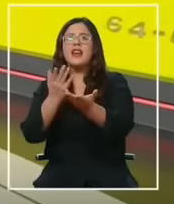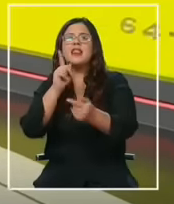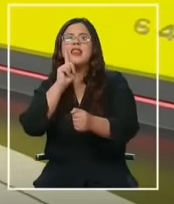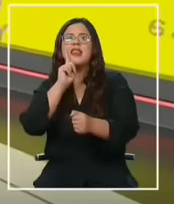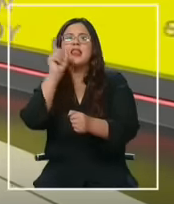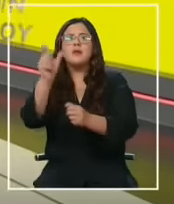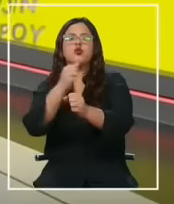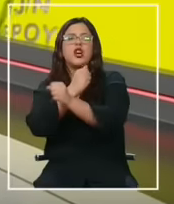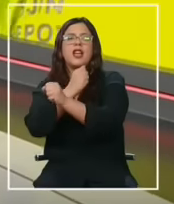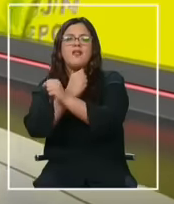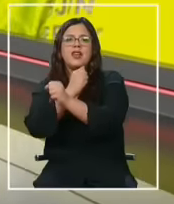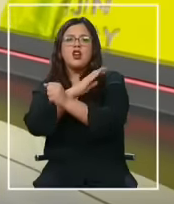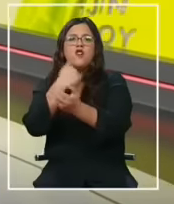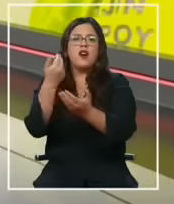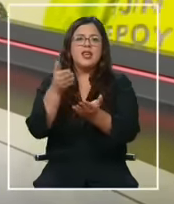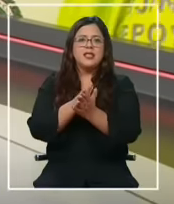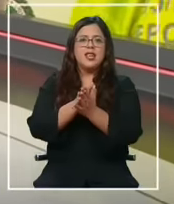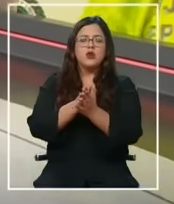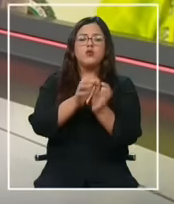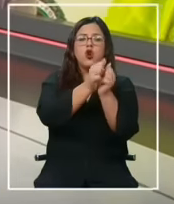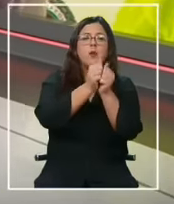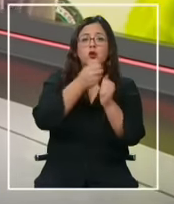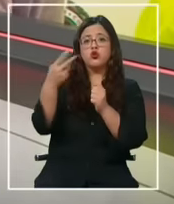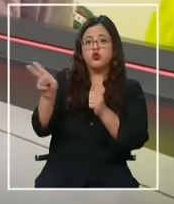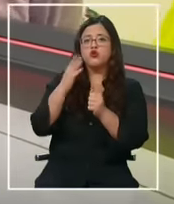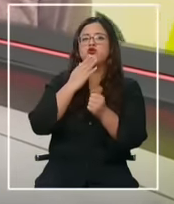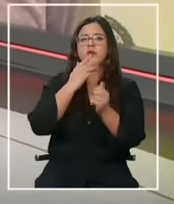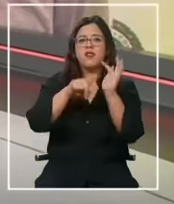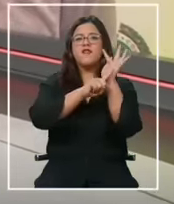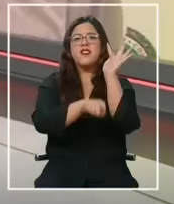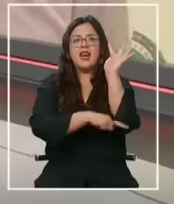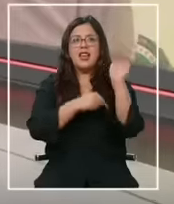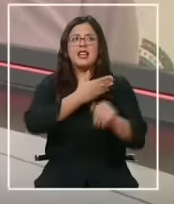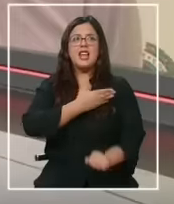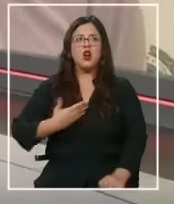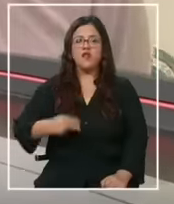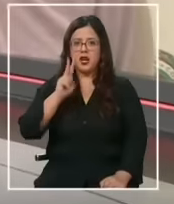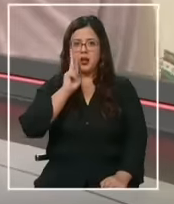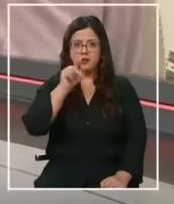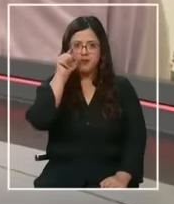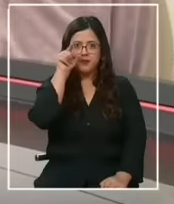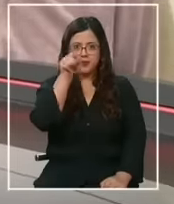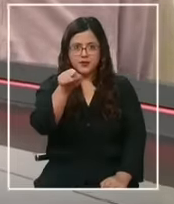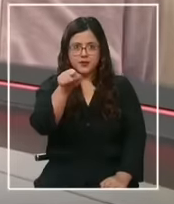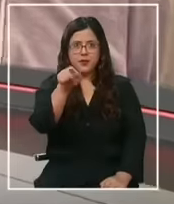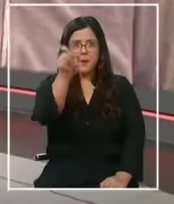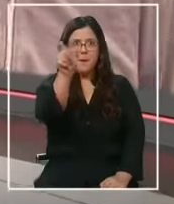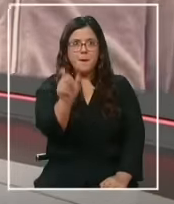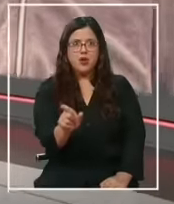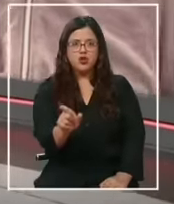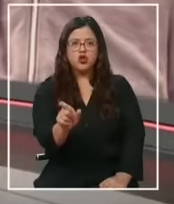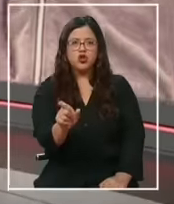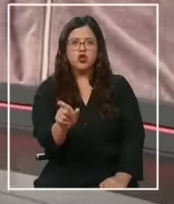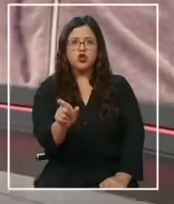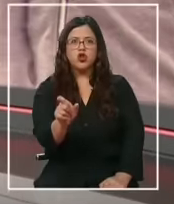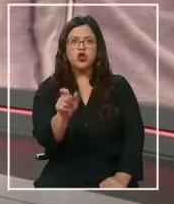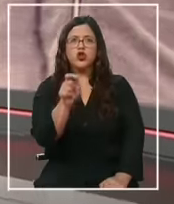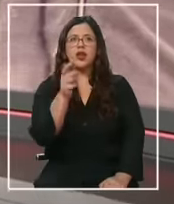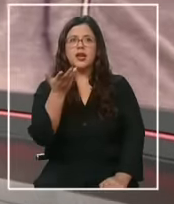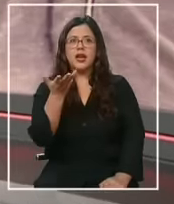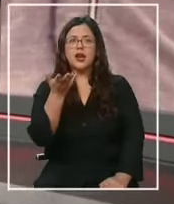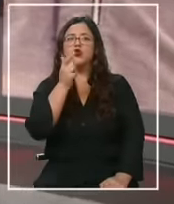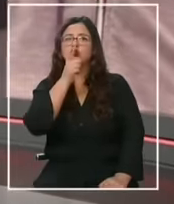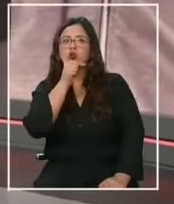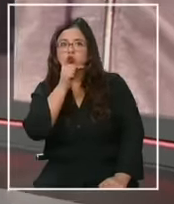sus compañeros carabineros, la fiscalía e incluso el gobierno. Claro, ahí está. El principal sospechoso de matar